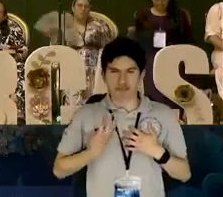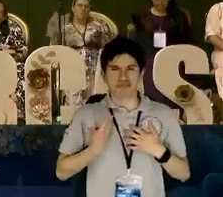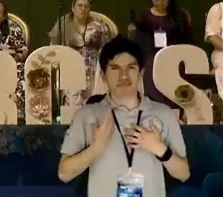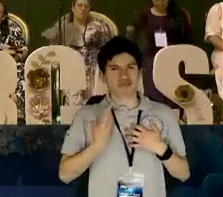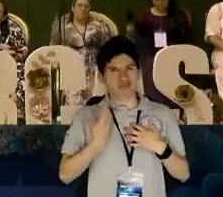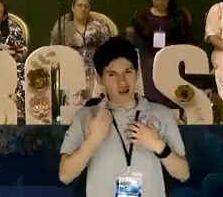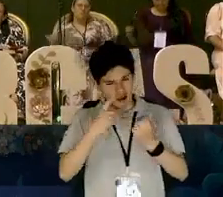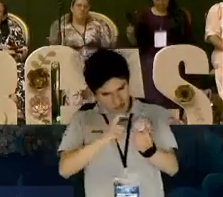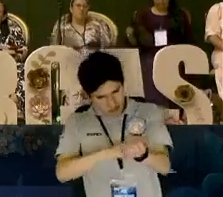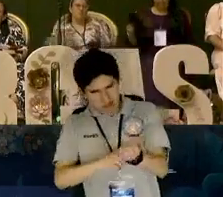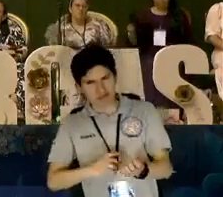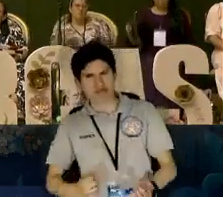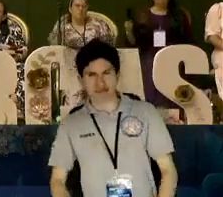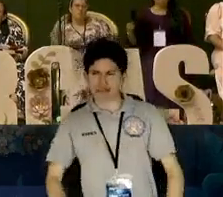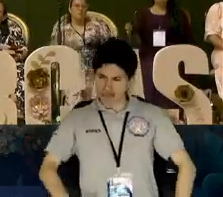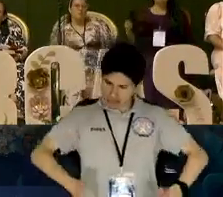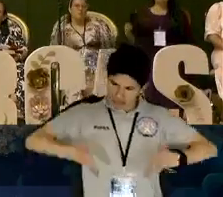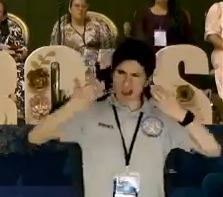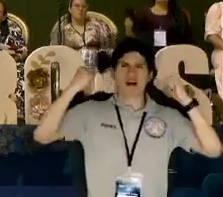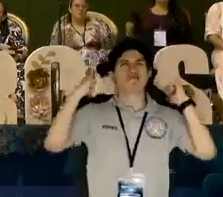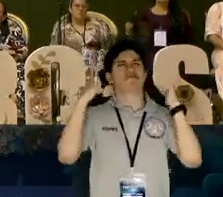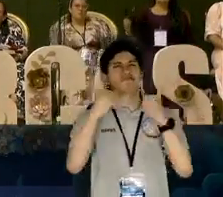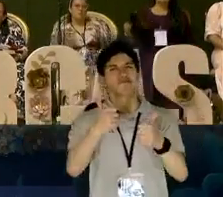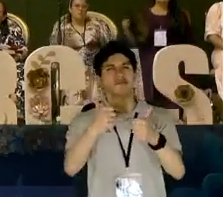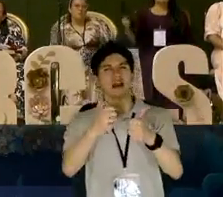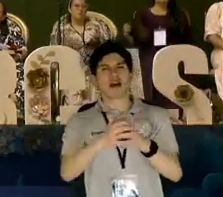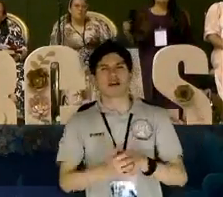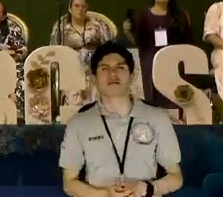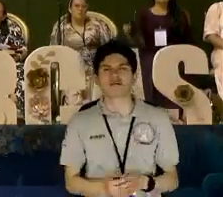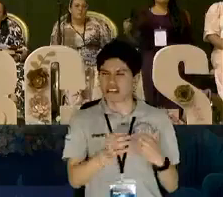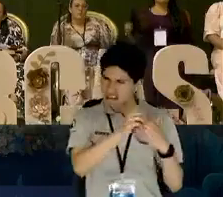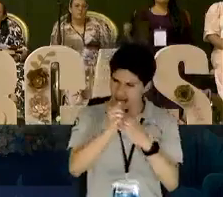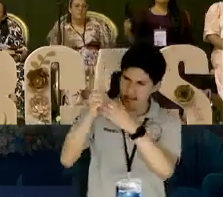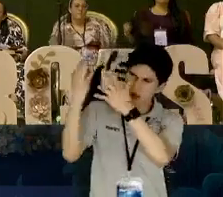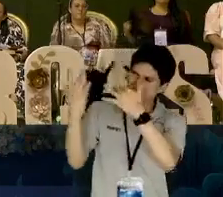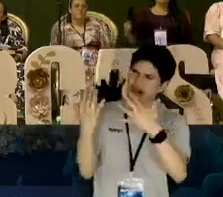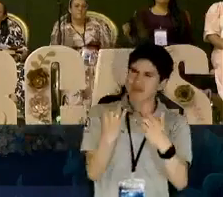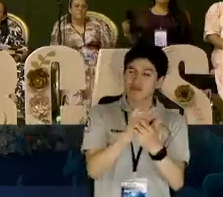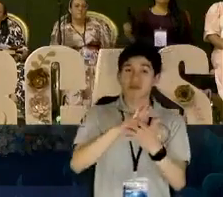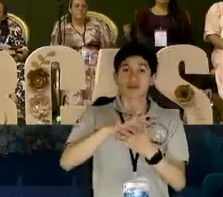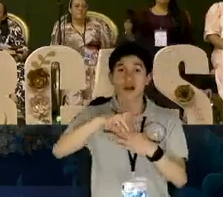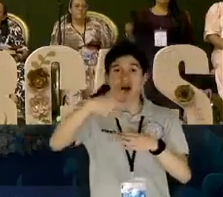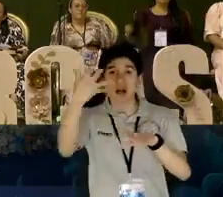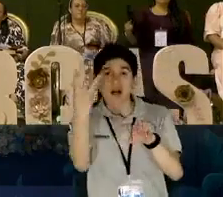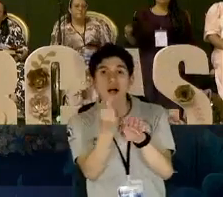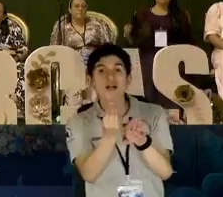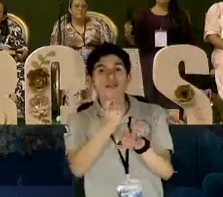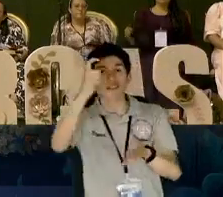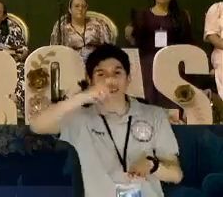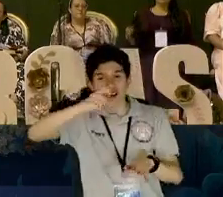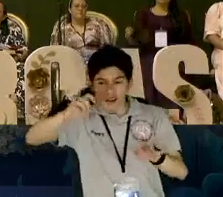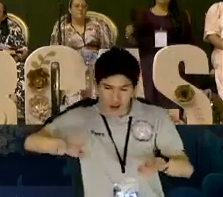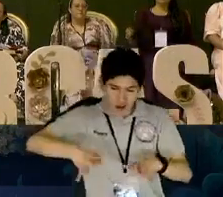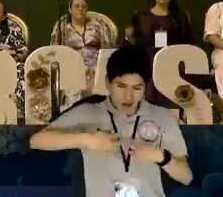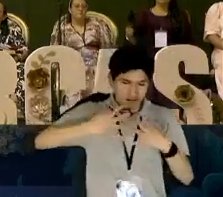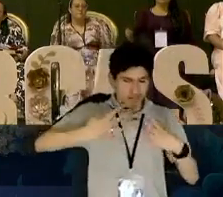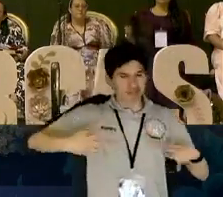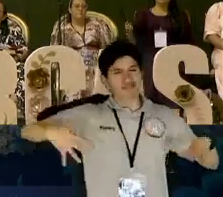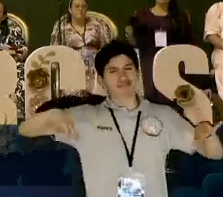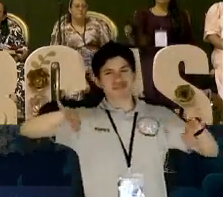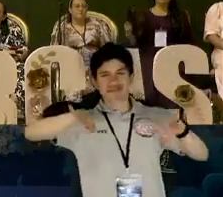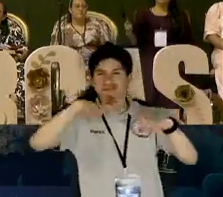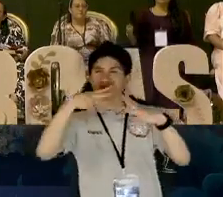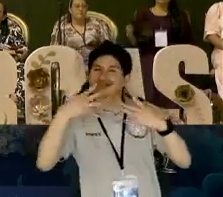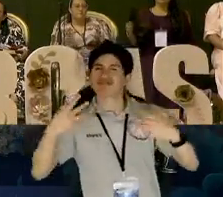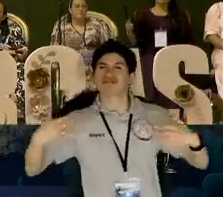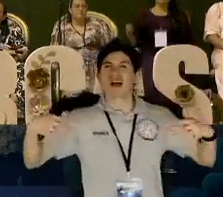ánimo por medio de la guía del Espíritu Santo. La iglesia debe tener armonía. Una canción agradable